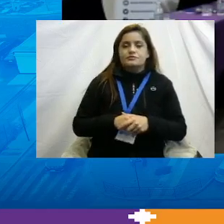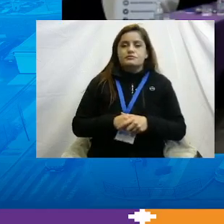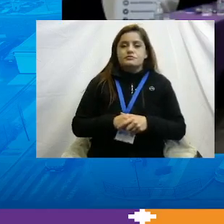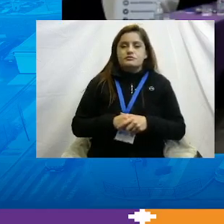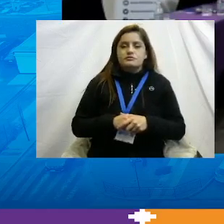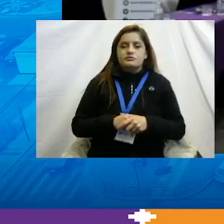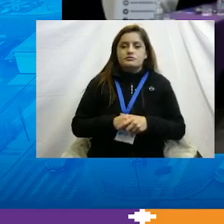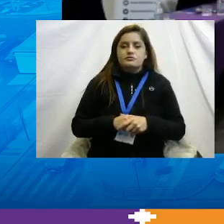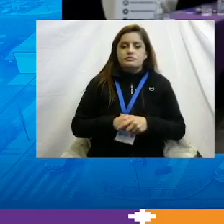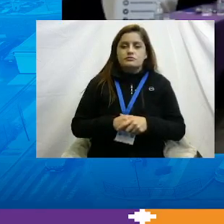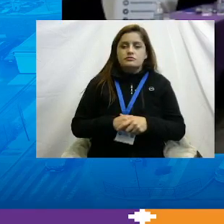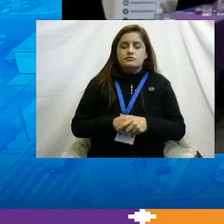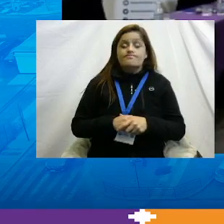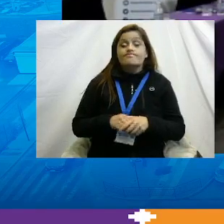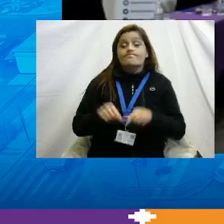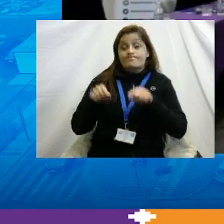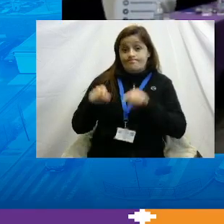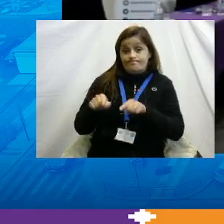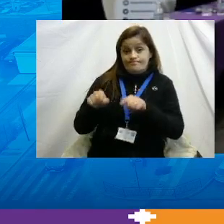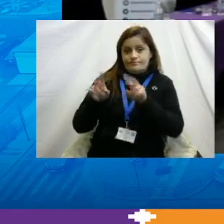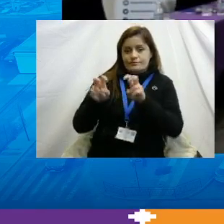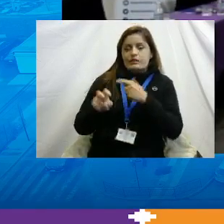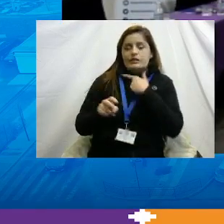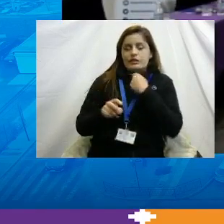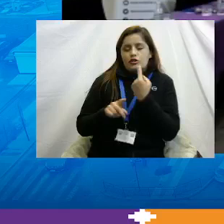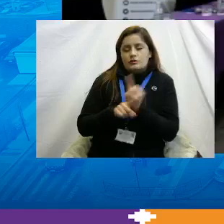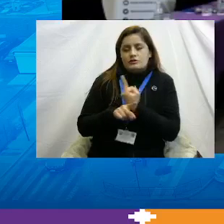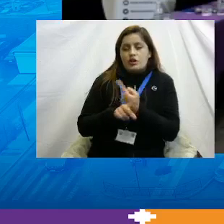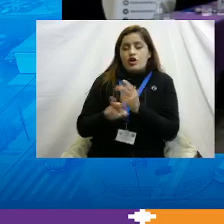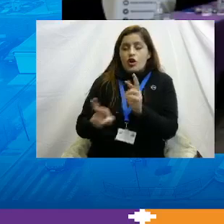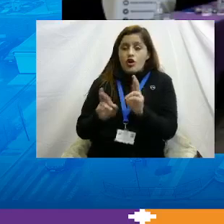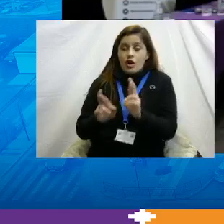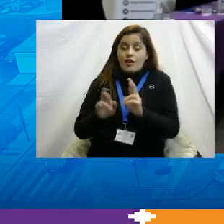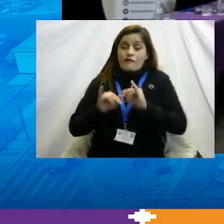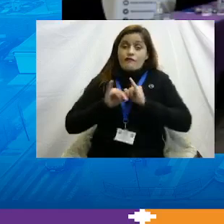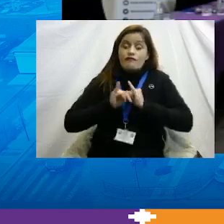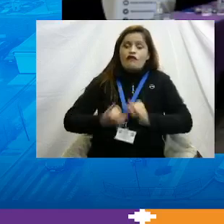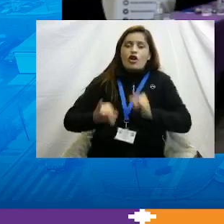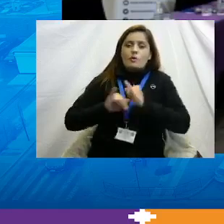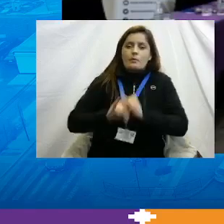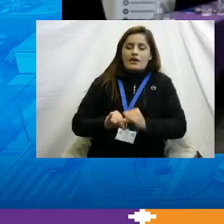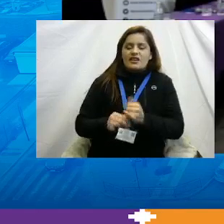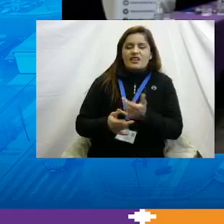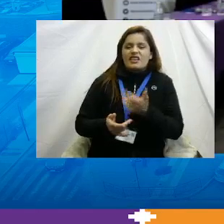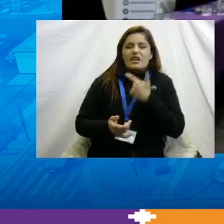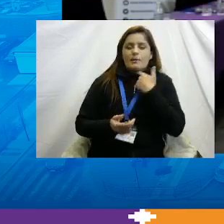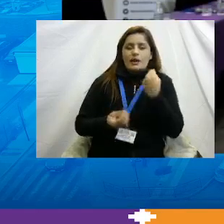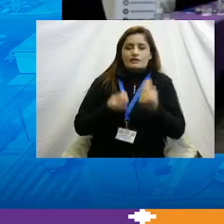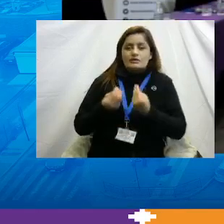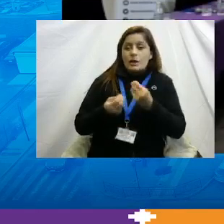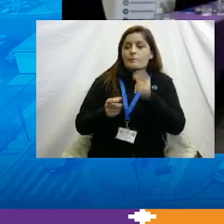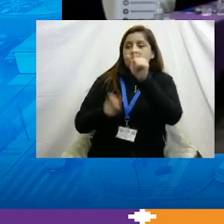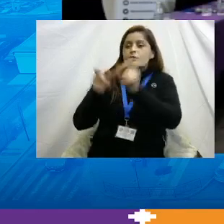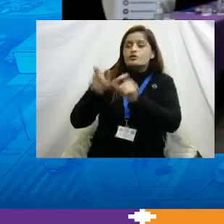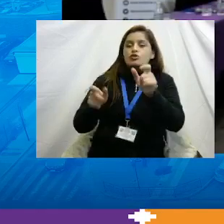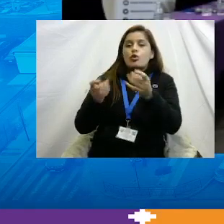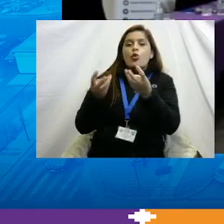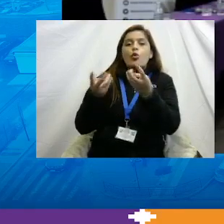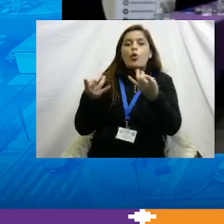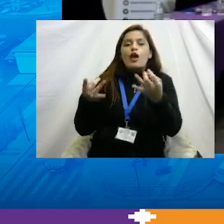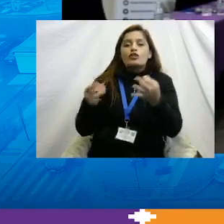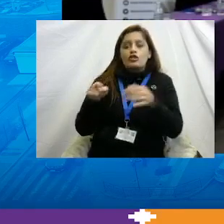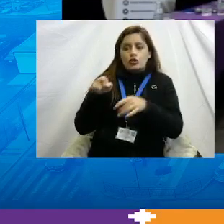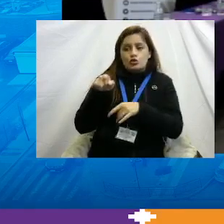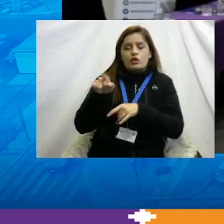lo tanto, en ese sentido, me gustaría que se pudiese emitir un informe para saber exactamente cuántas son las personas que están en esa